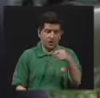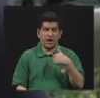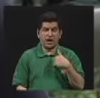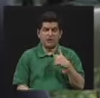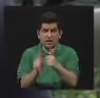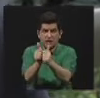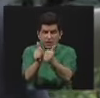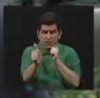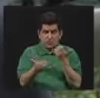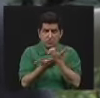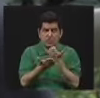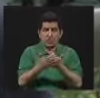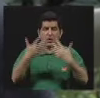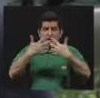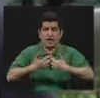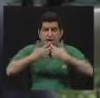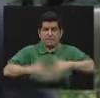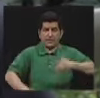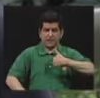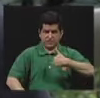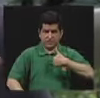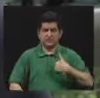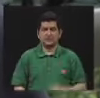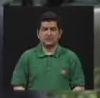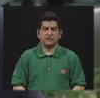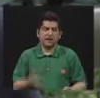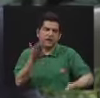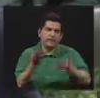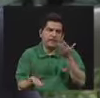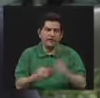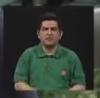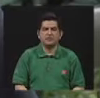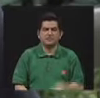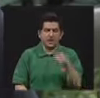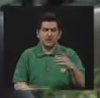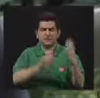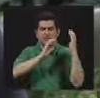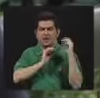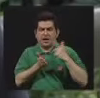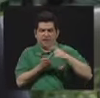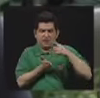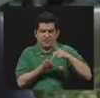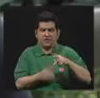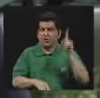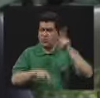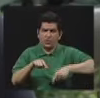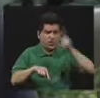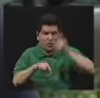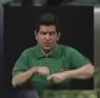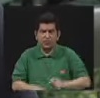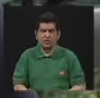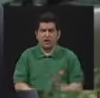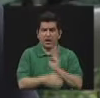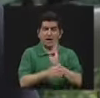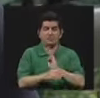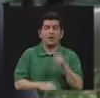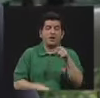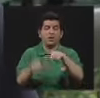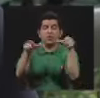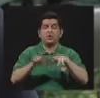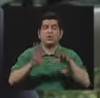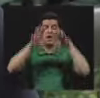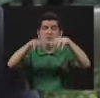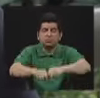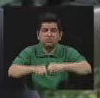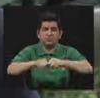porque habiendo recesión económica, las empresas que tienen carga financiera pues no pueden responder y los bancos se están quedando con las